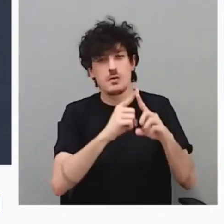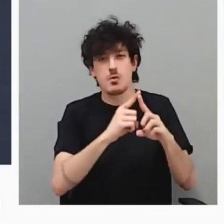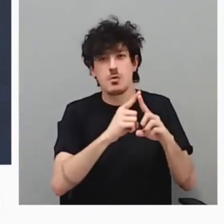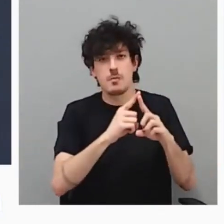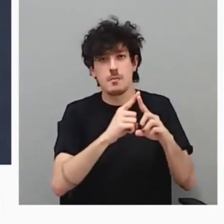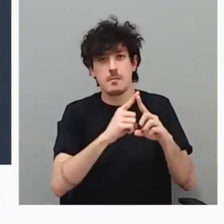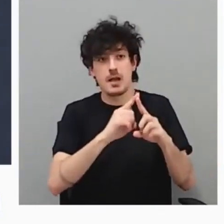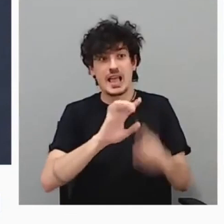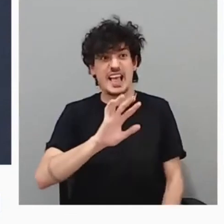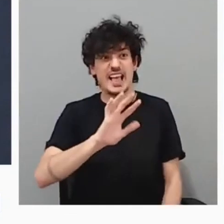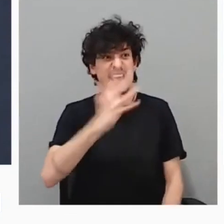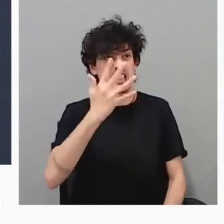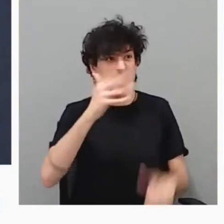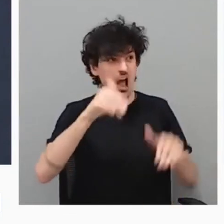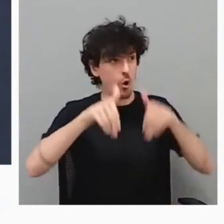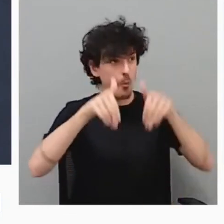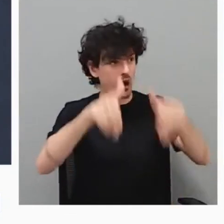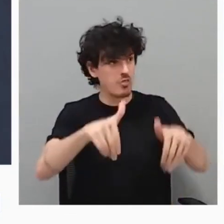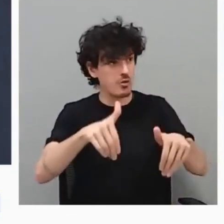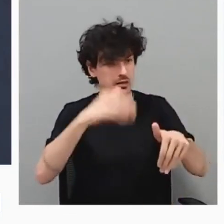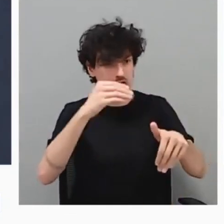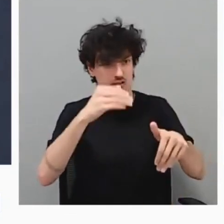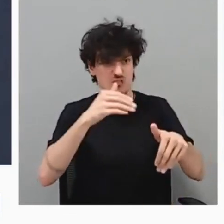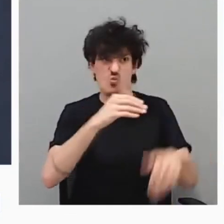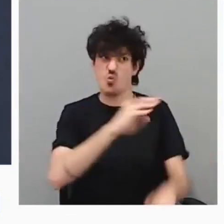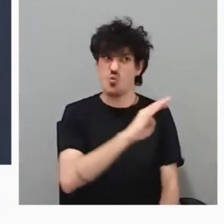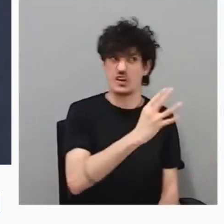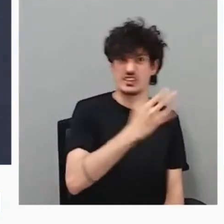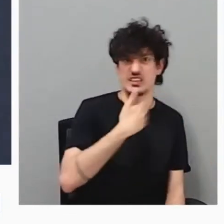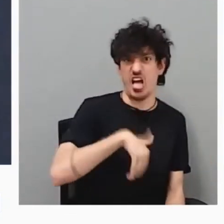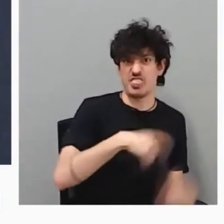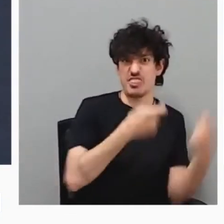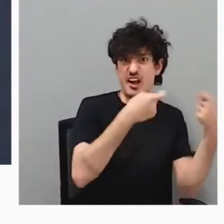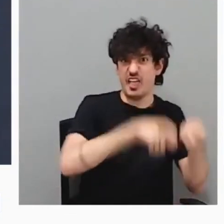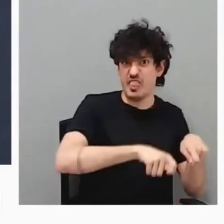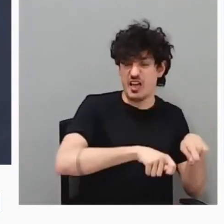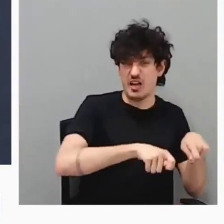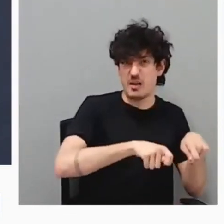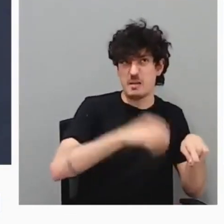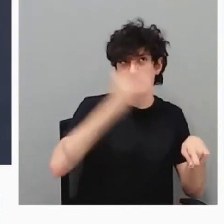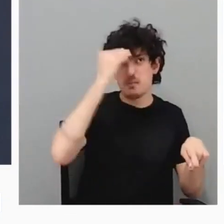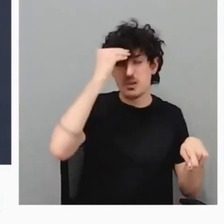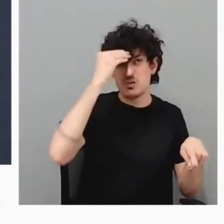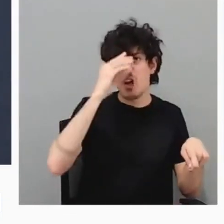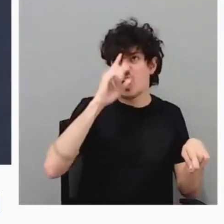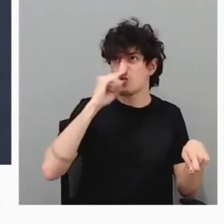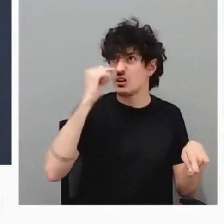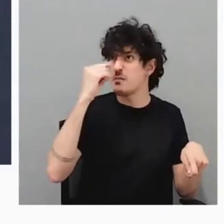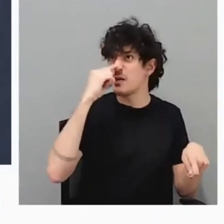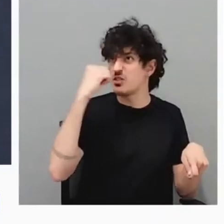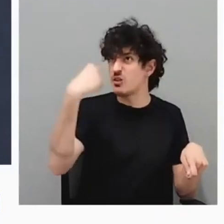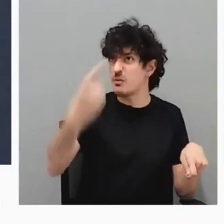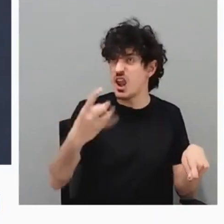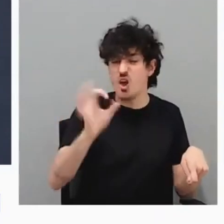quinta convocatoria, porque vi que la cuarta ya estaba cerrada y me imagino que será la quinta para 2023 o en este año también habrá